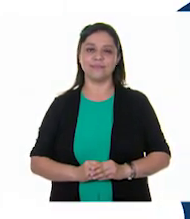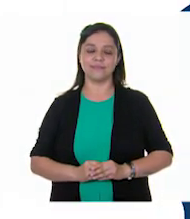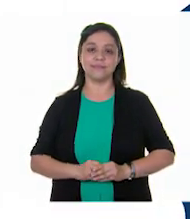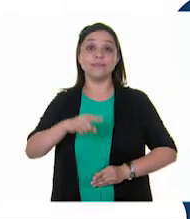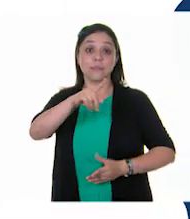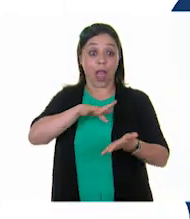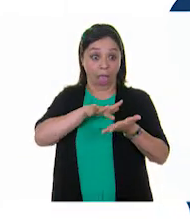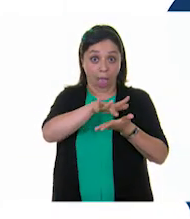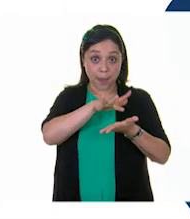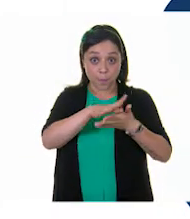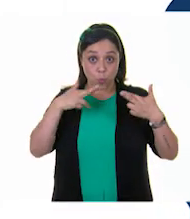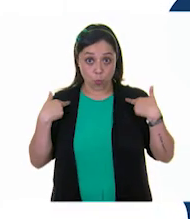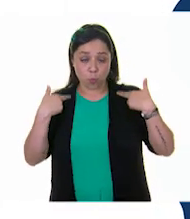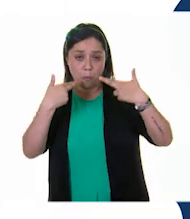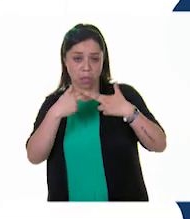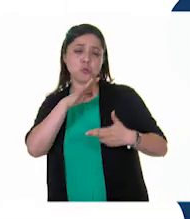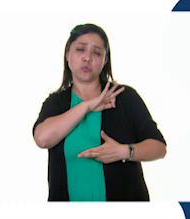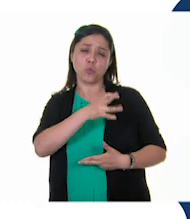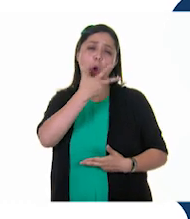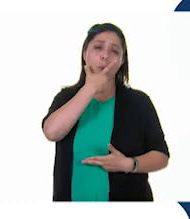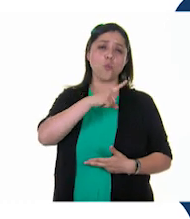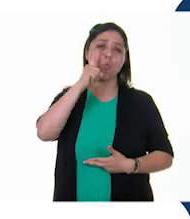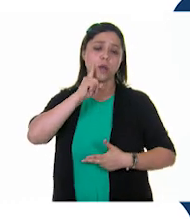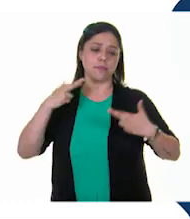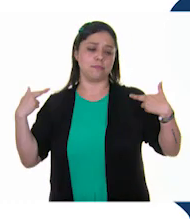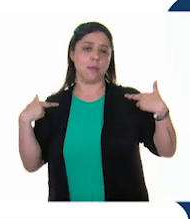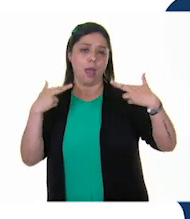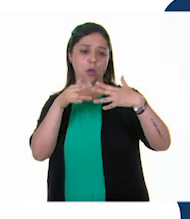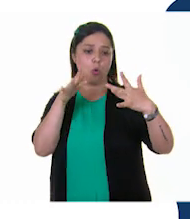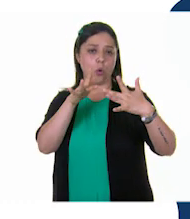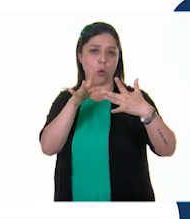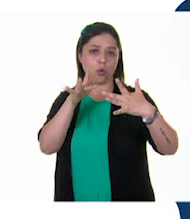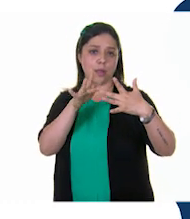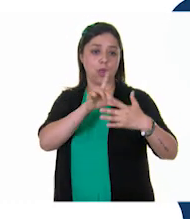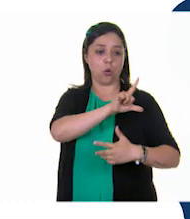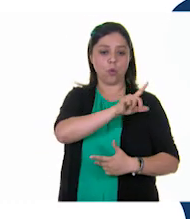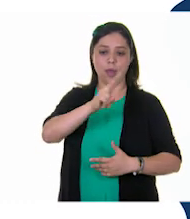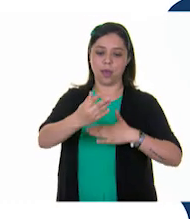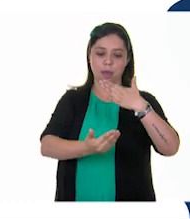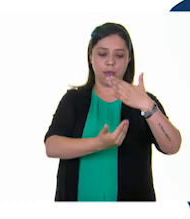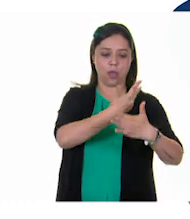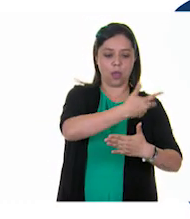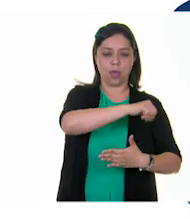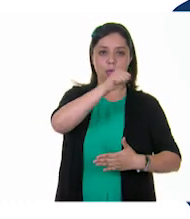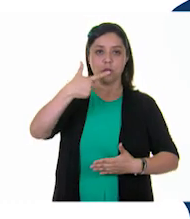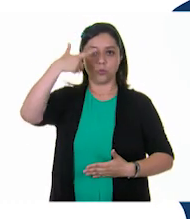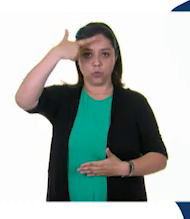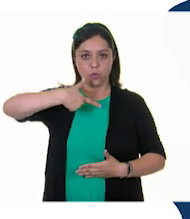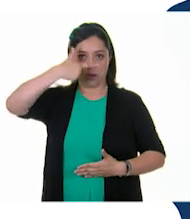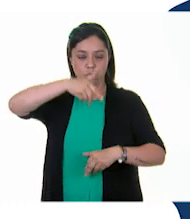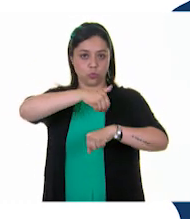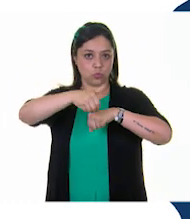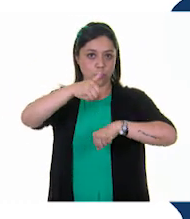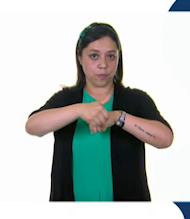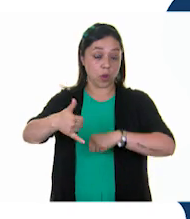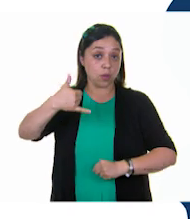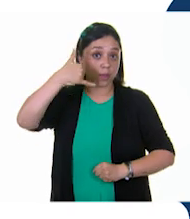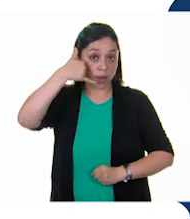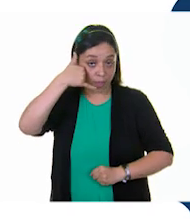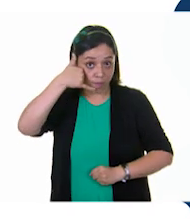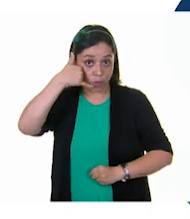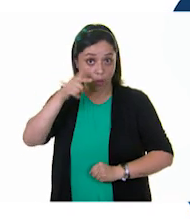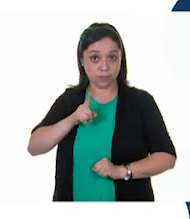Para apoyo pedagógico, hay maestras y maestros de lunes a viernes de 8 a 20 horas en el teléfono